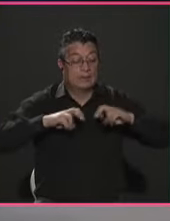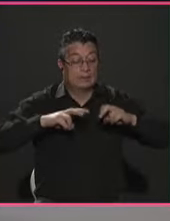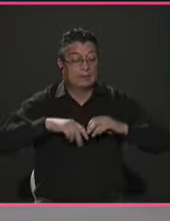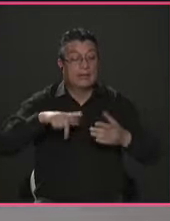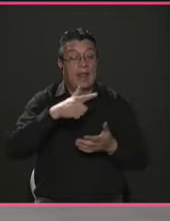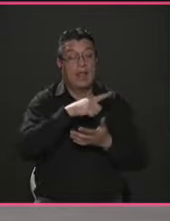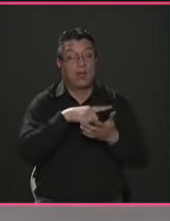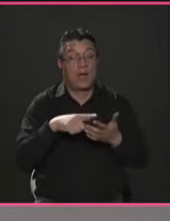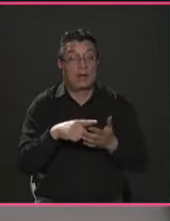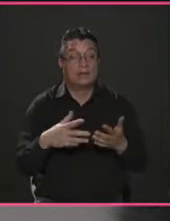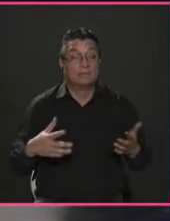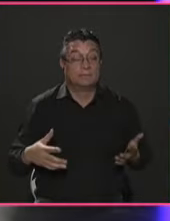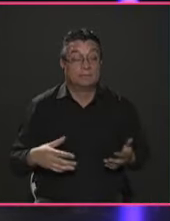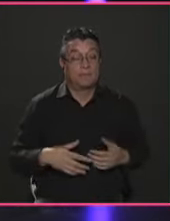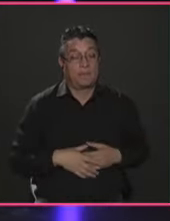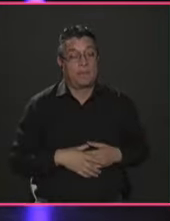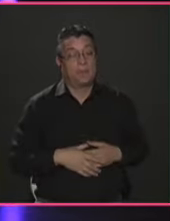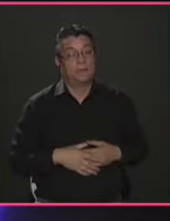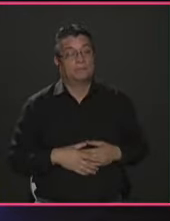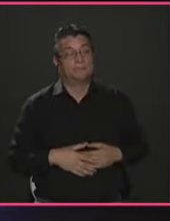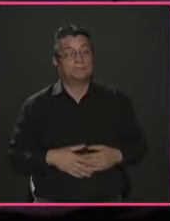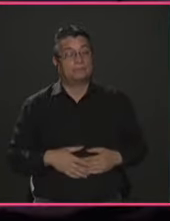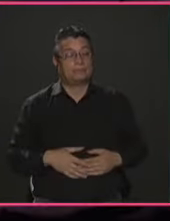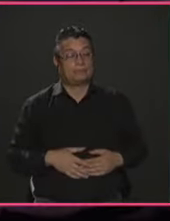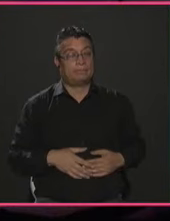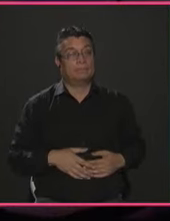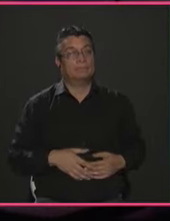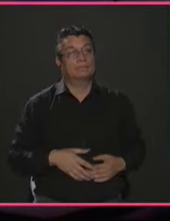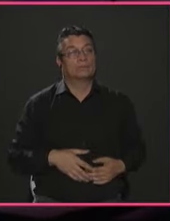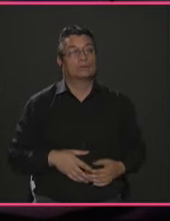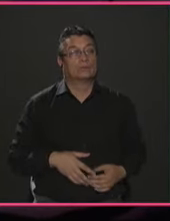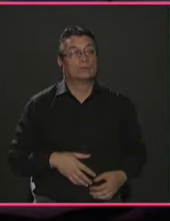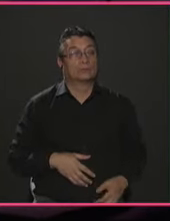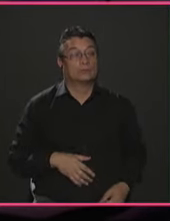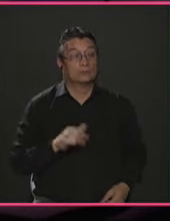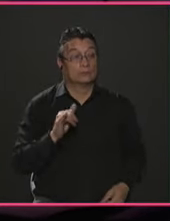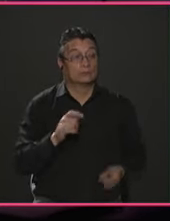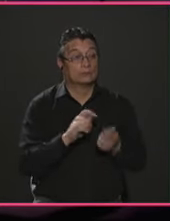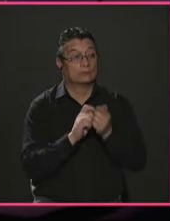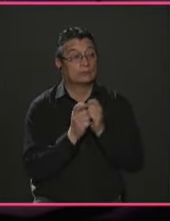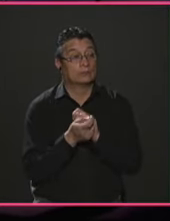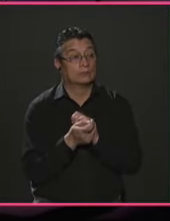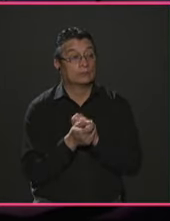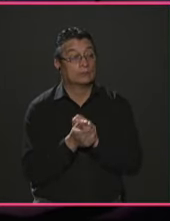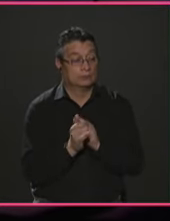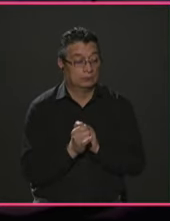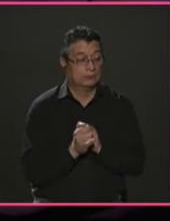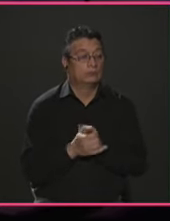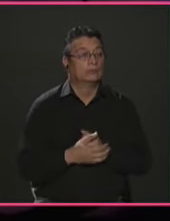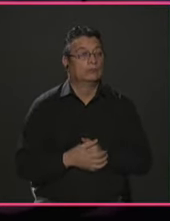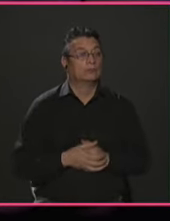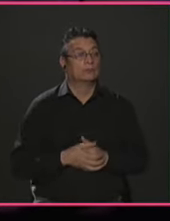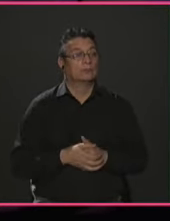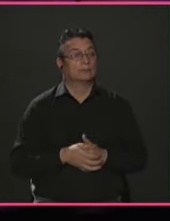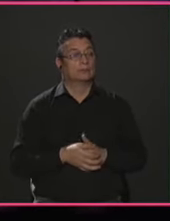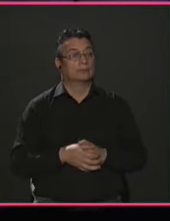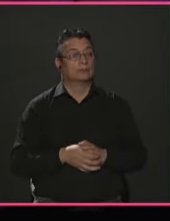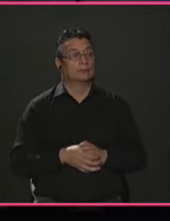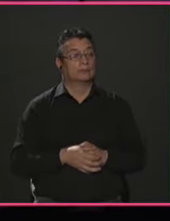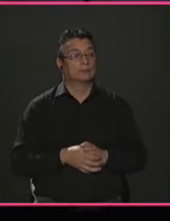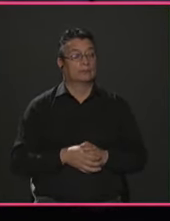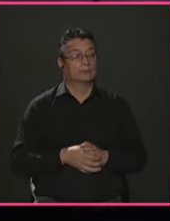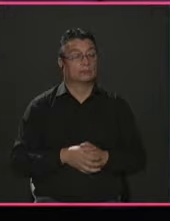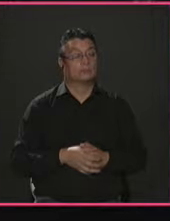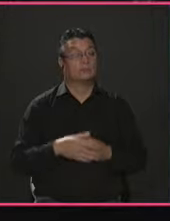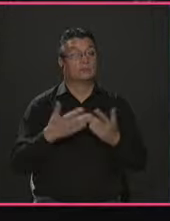lenguaje ya eh ahí parece ahí sí ahí sí ahí sí estamos